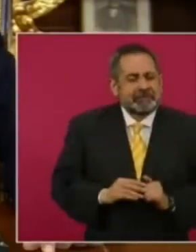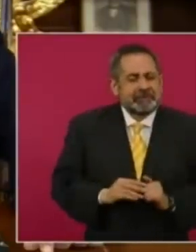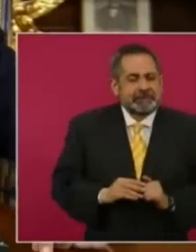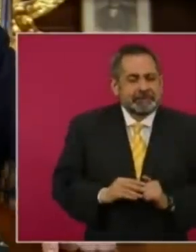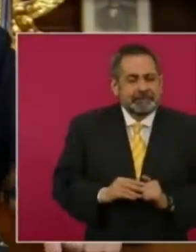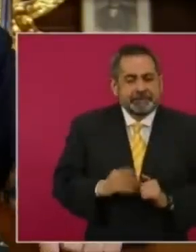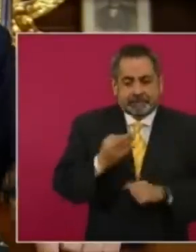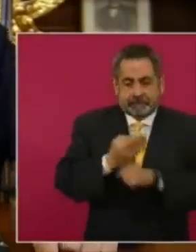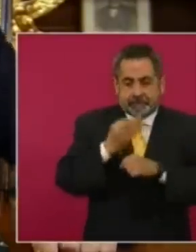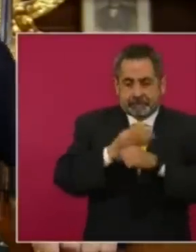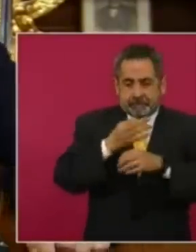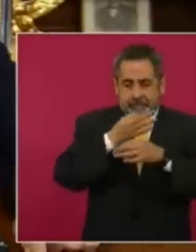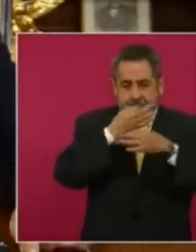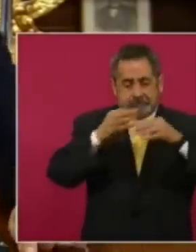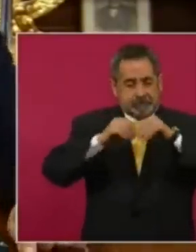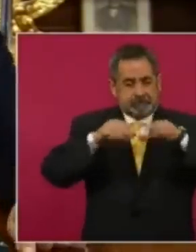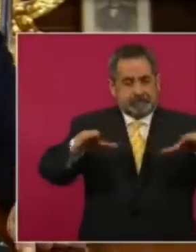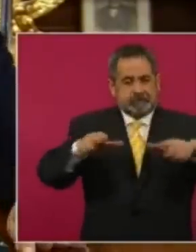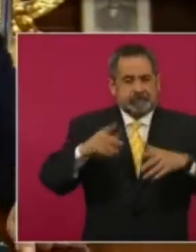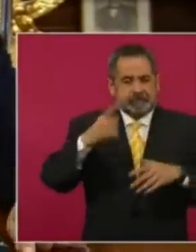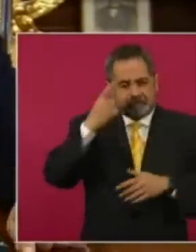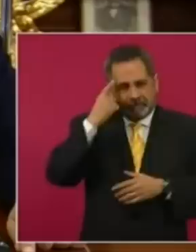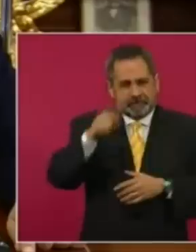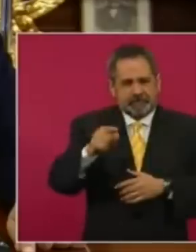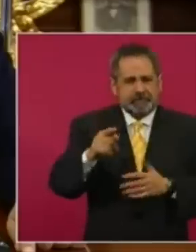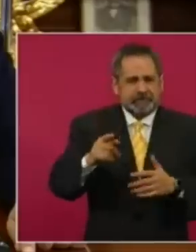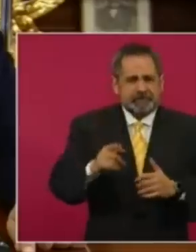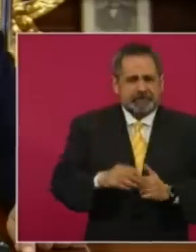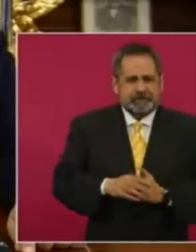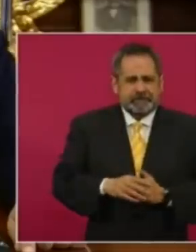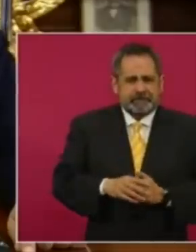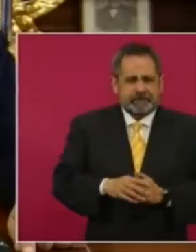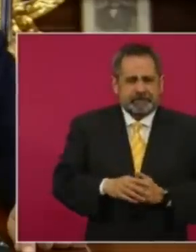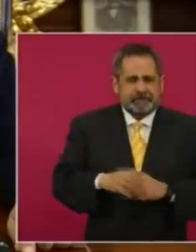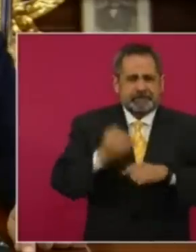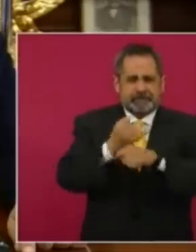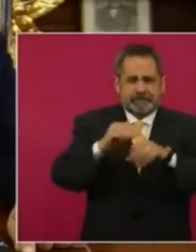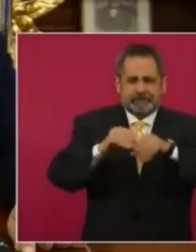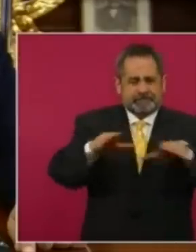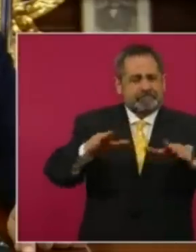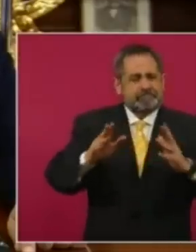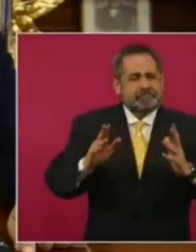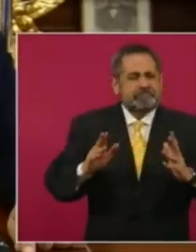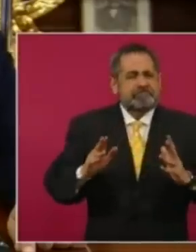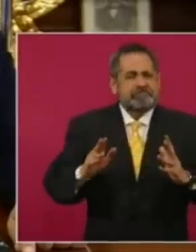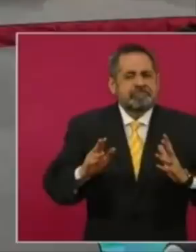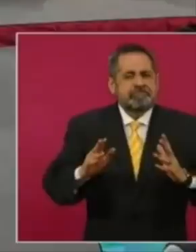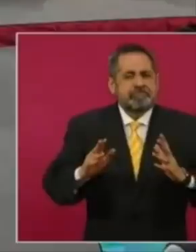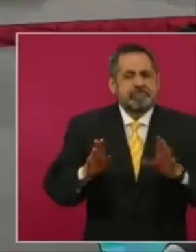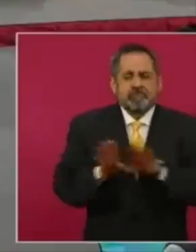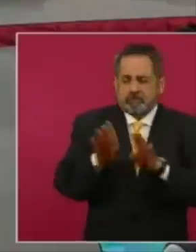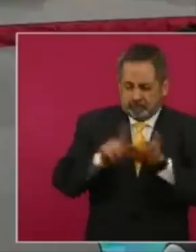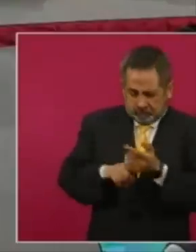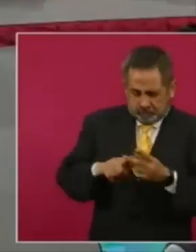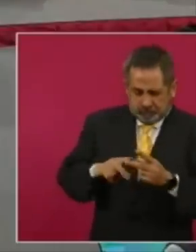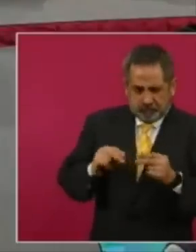Este mensaje, pues, es para informar sobre cómo me